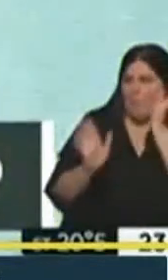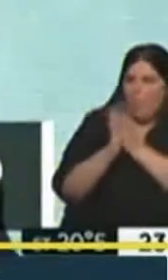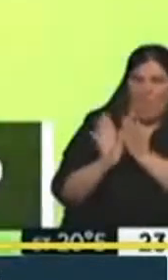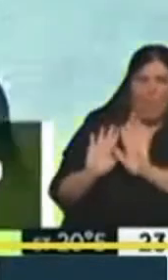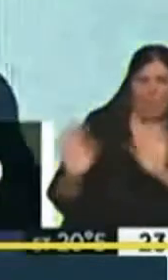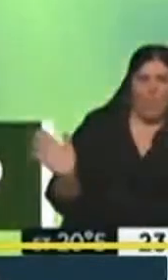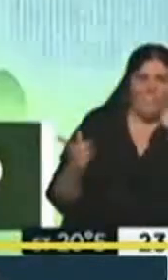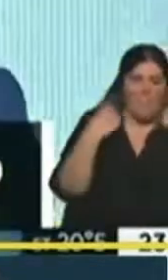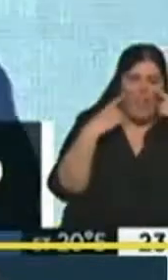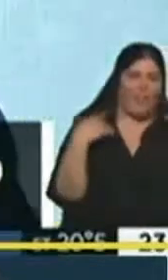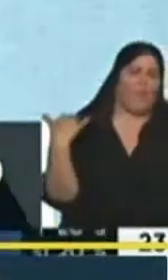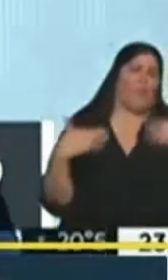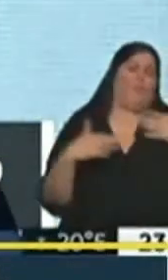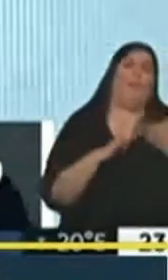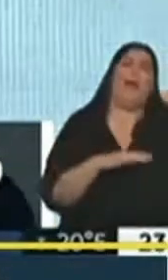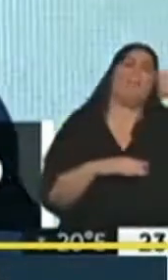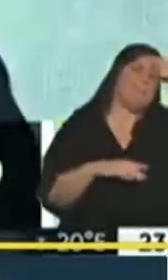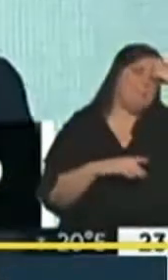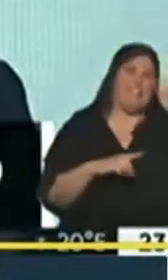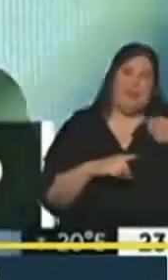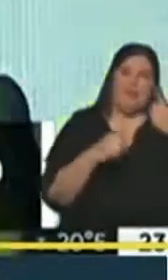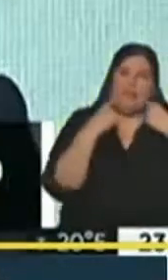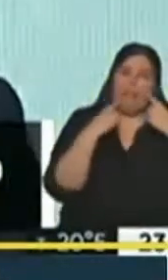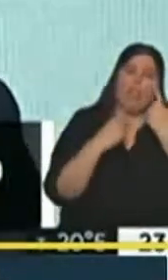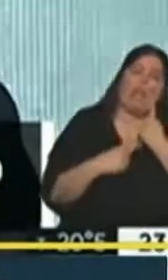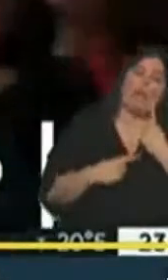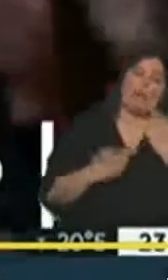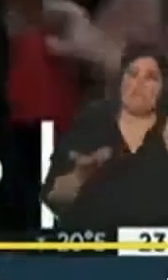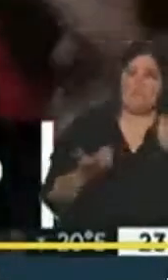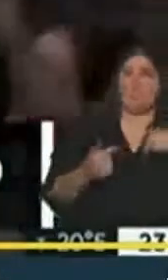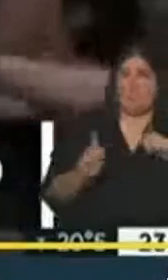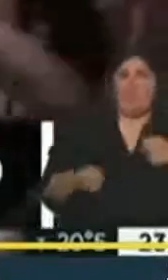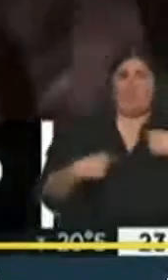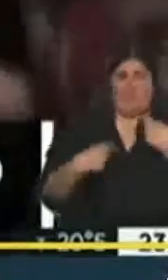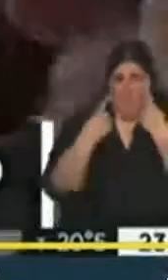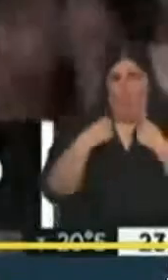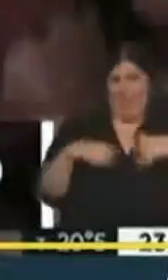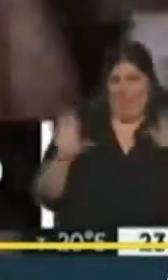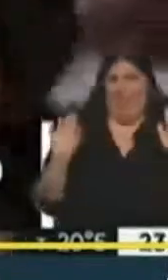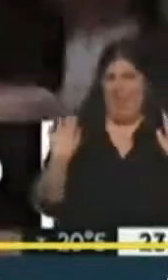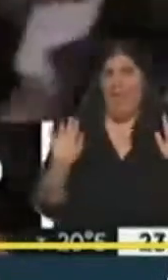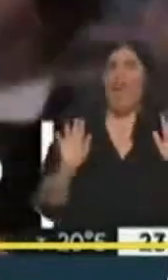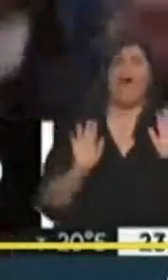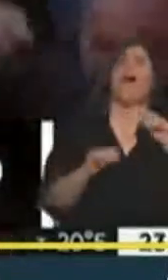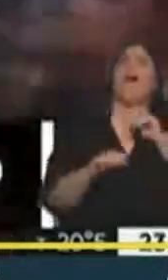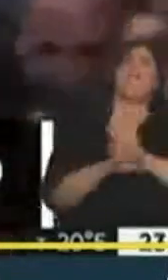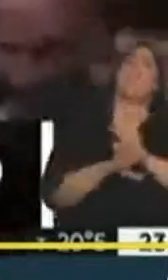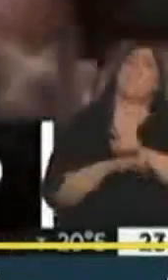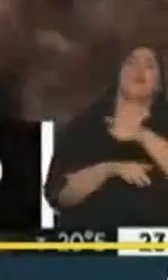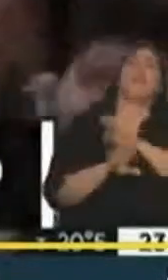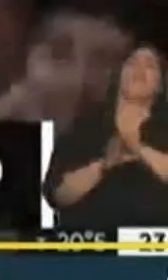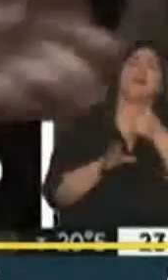agradeció a todos los votantes, a quienes participaron activamente en el ejercicio democrático, convocó a un gobierno de